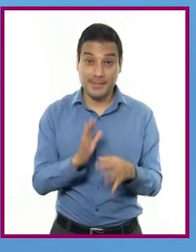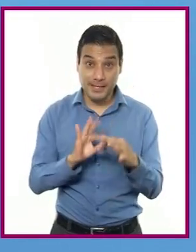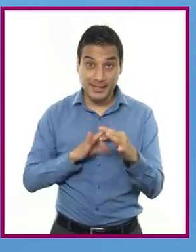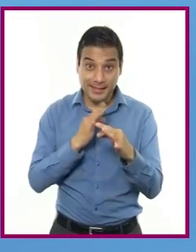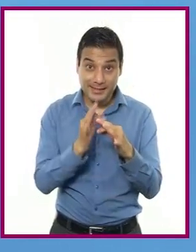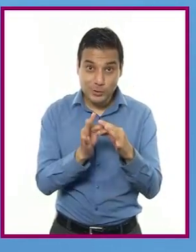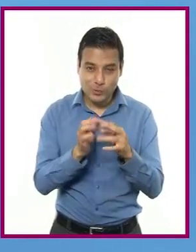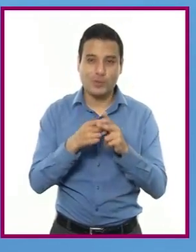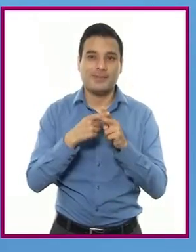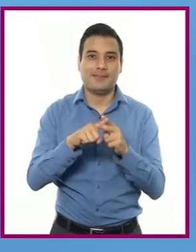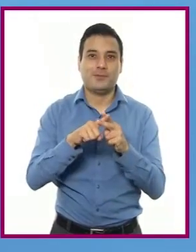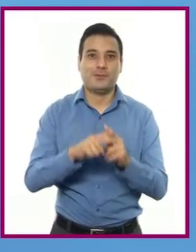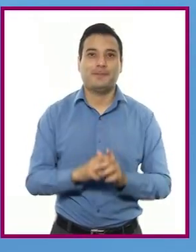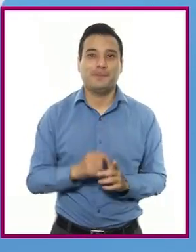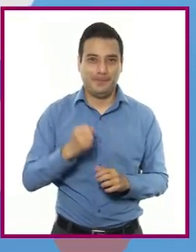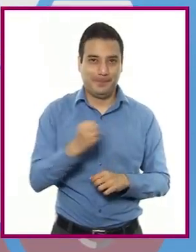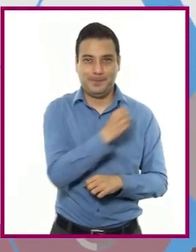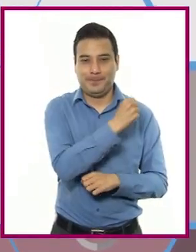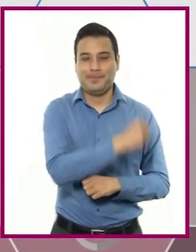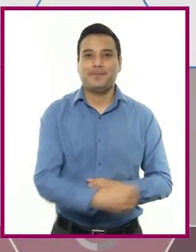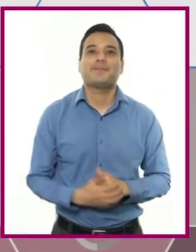listos, ¡comenzamos!